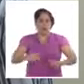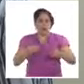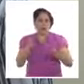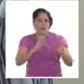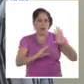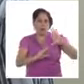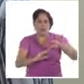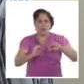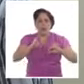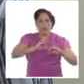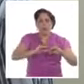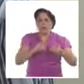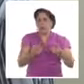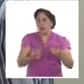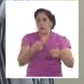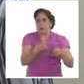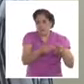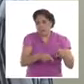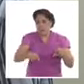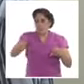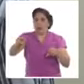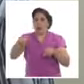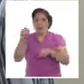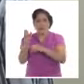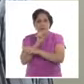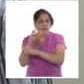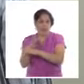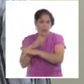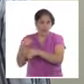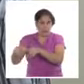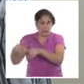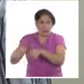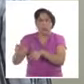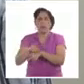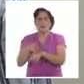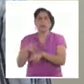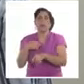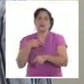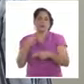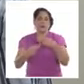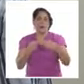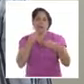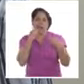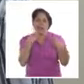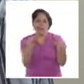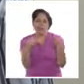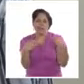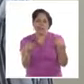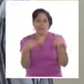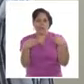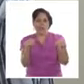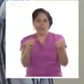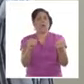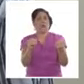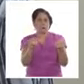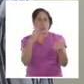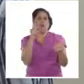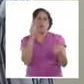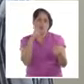para mover producción terminada, los flejes se están utilizando en producciones